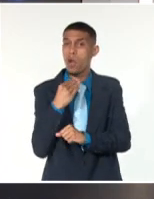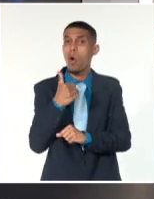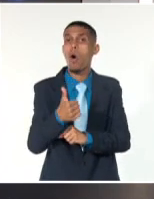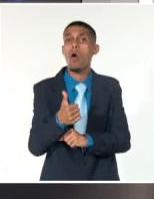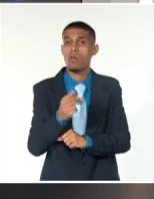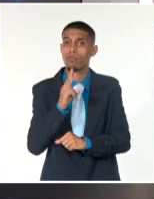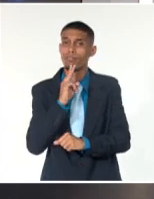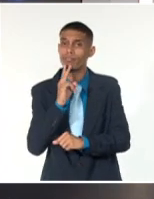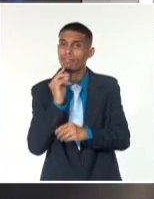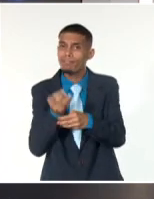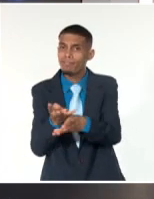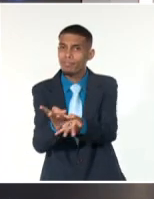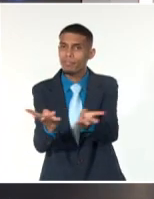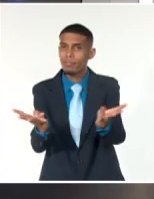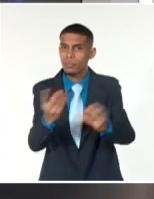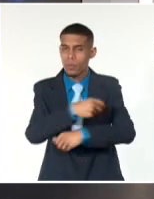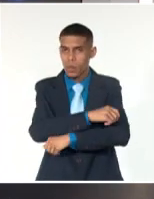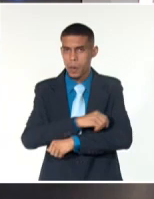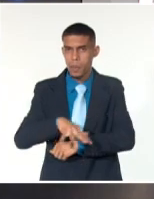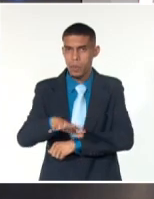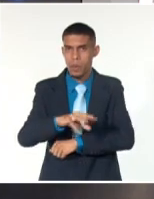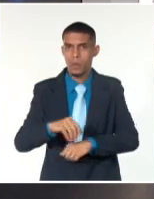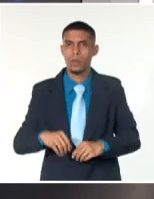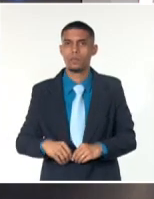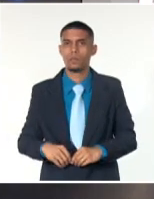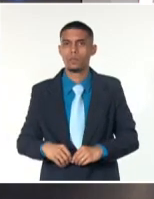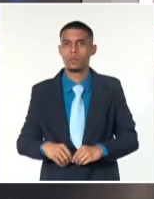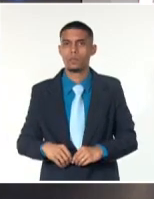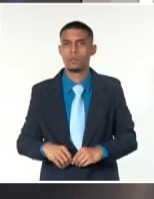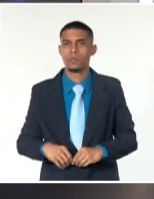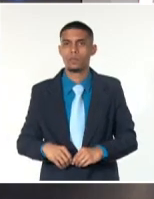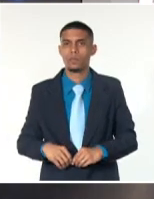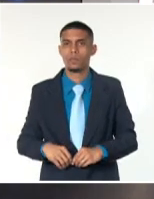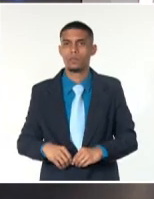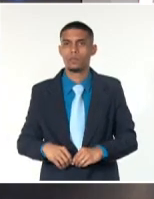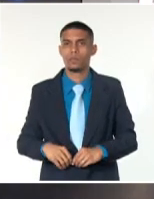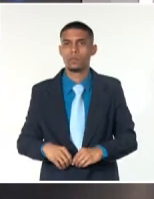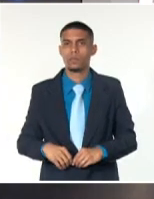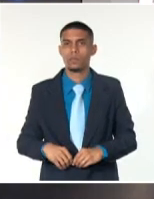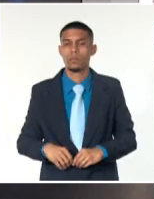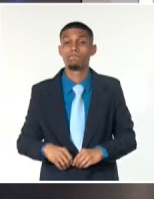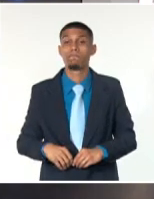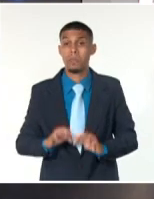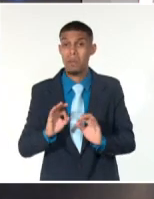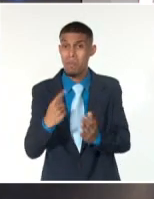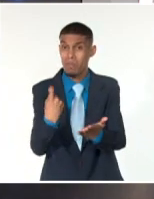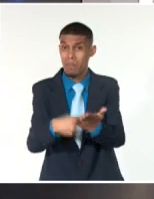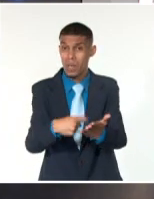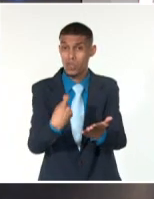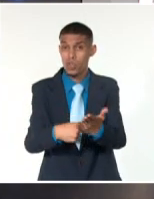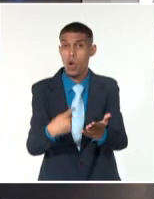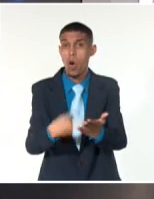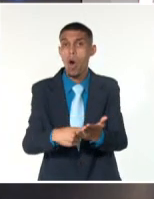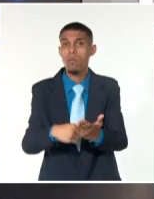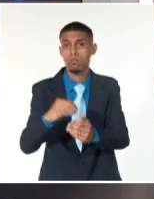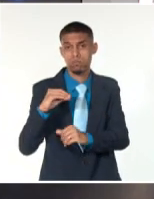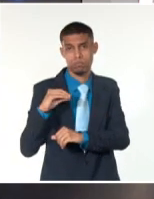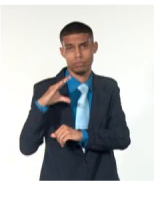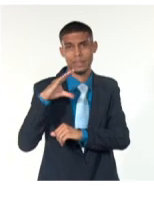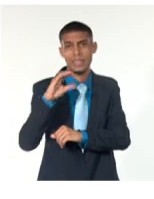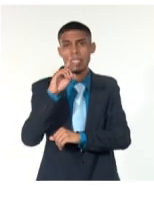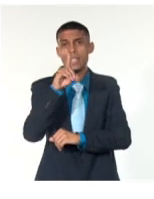abasto de agua a la población la agencia cubana de noticias informa que la inversión tuvo un costo superior a los